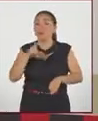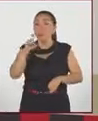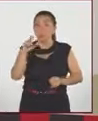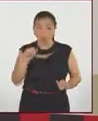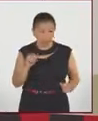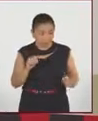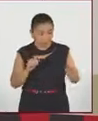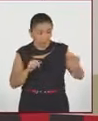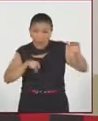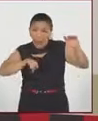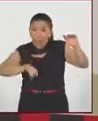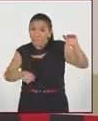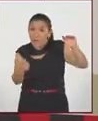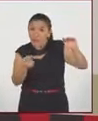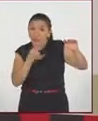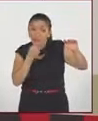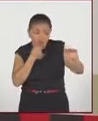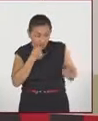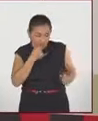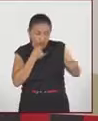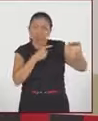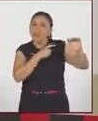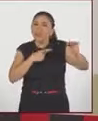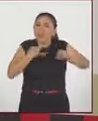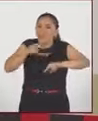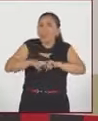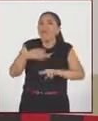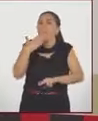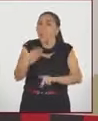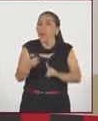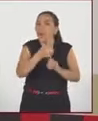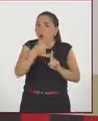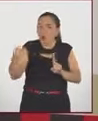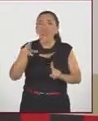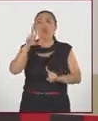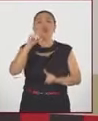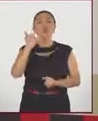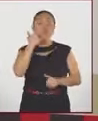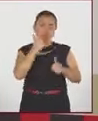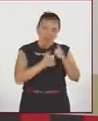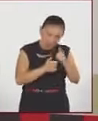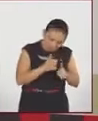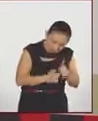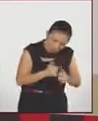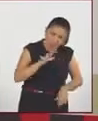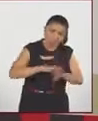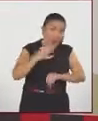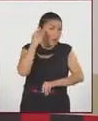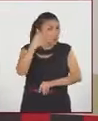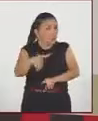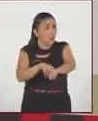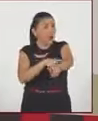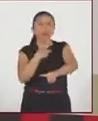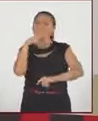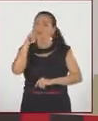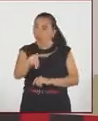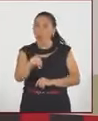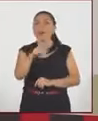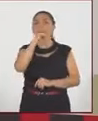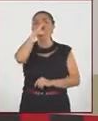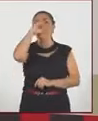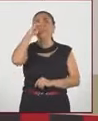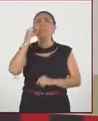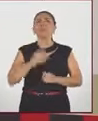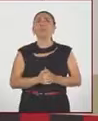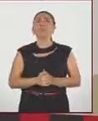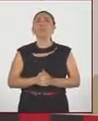etapas del desarrollo, tener las posturas adecuadas, evitar el uso de dispositivos en largos periodos. ¿Qué